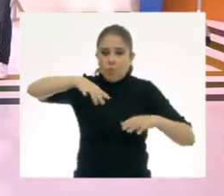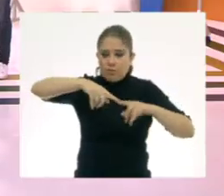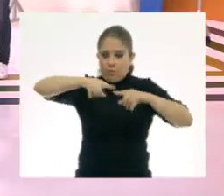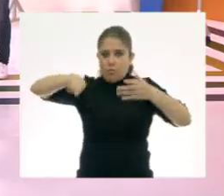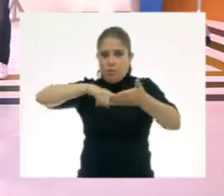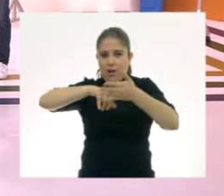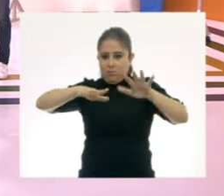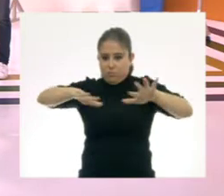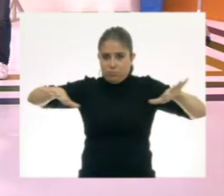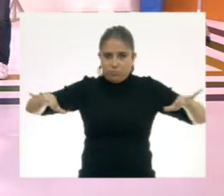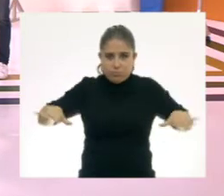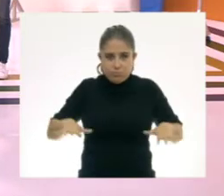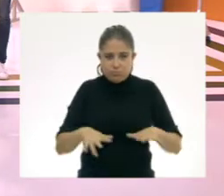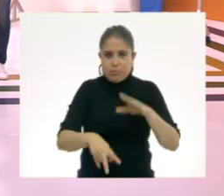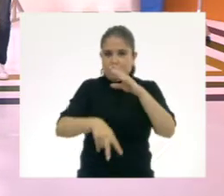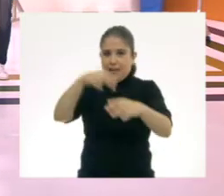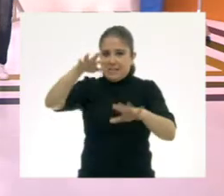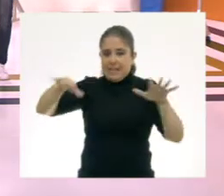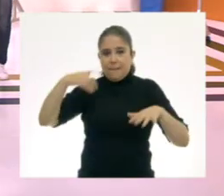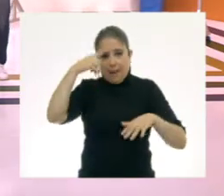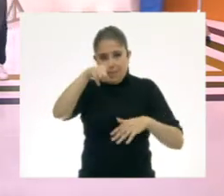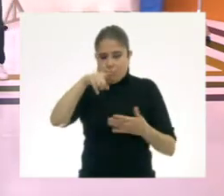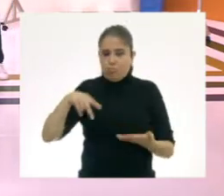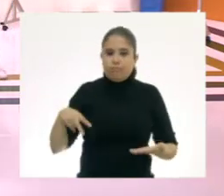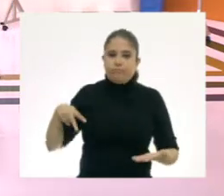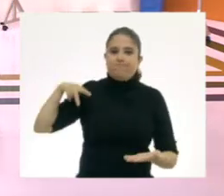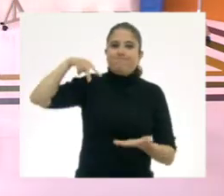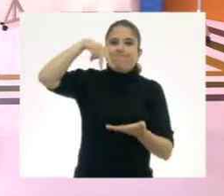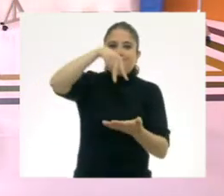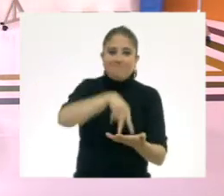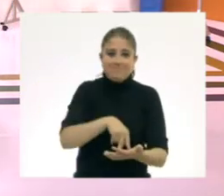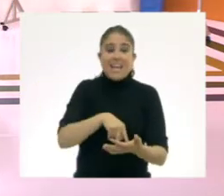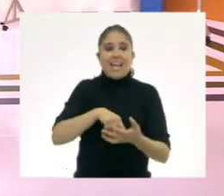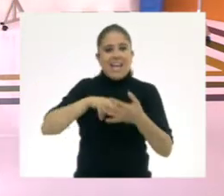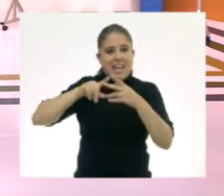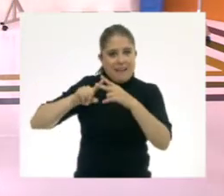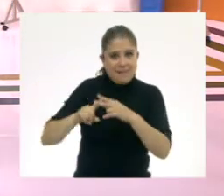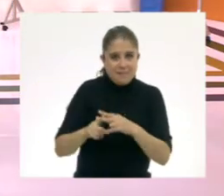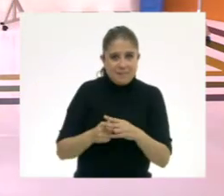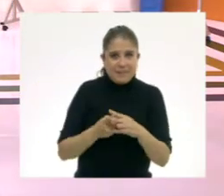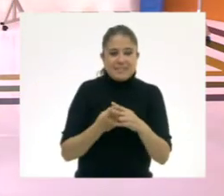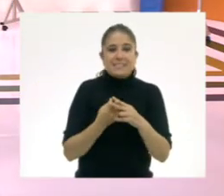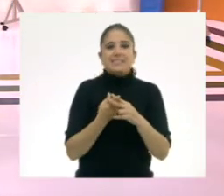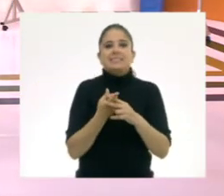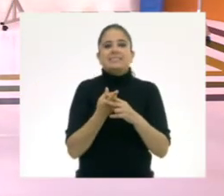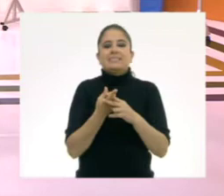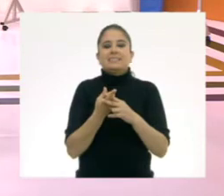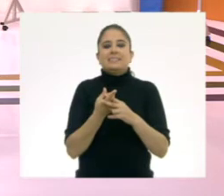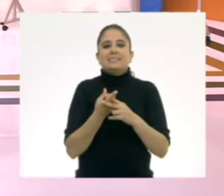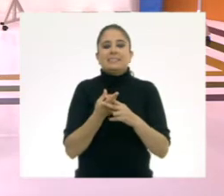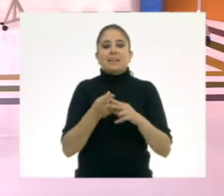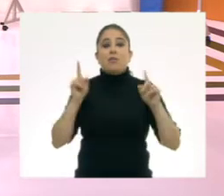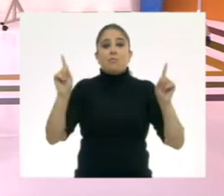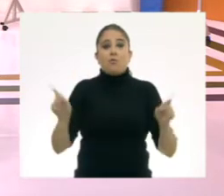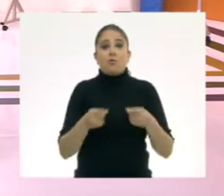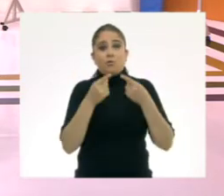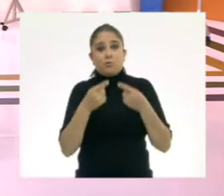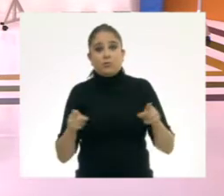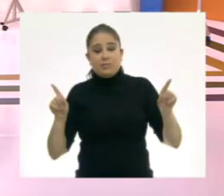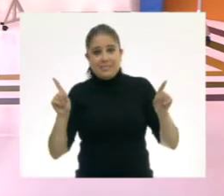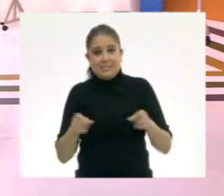lugar, búsquenlo y entonces vamos a comenzar y con la música,